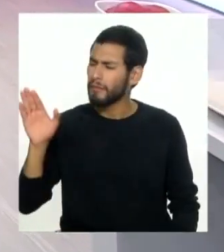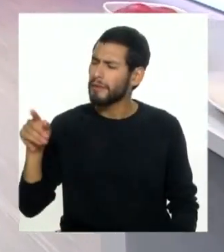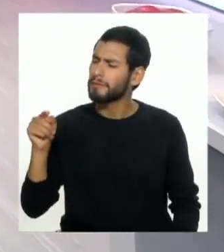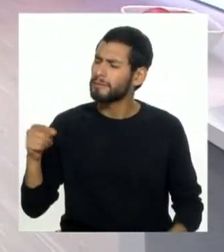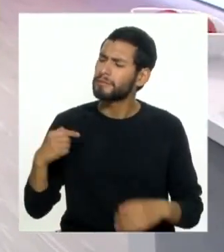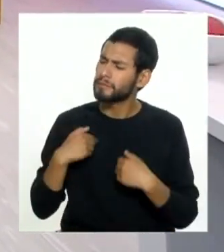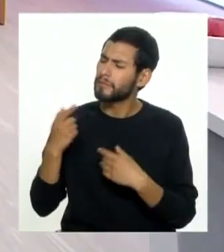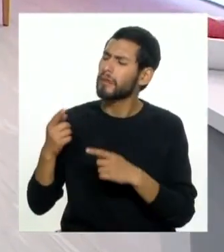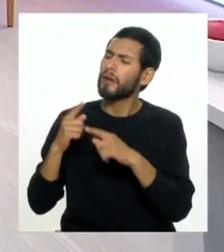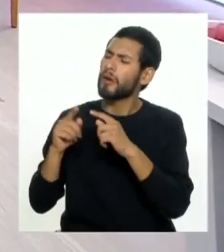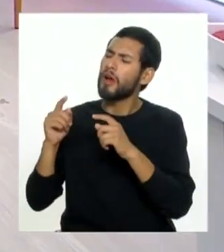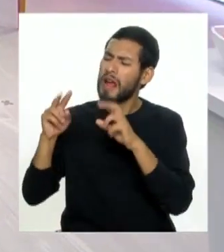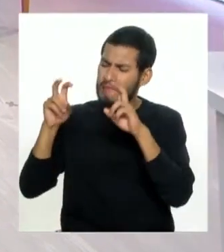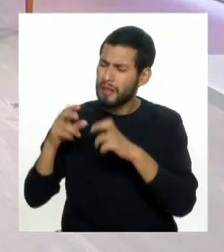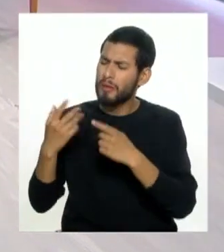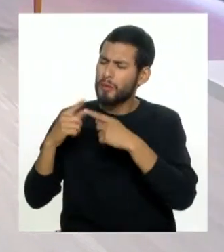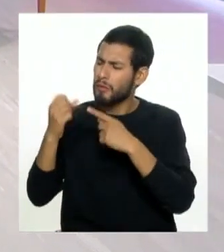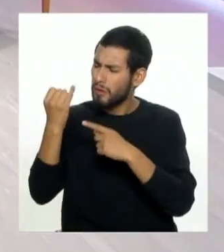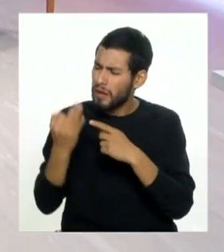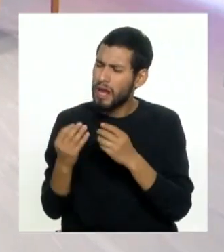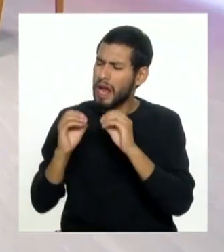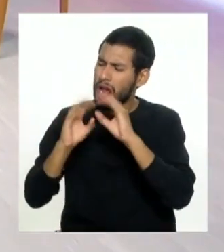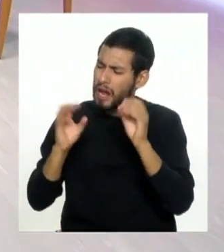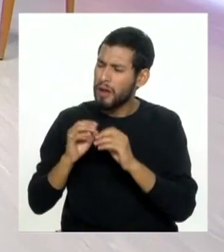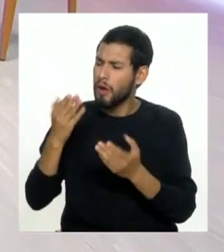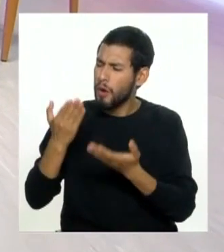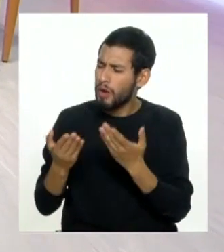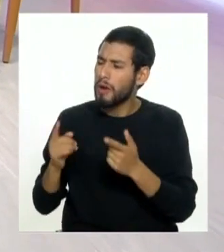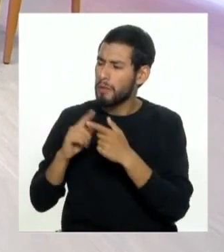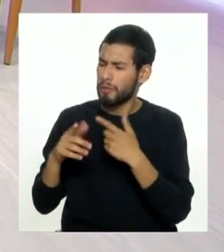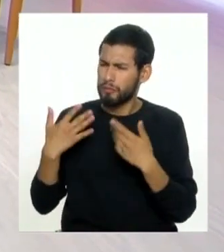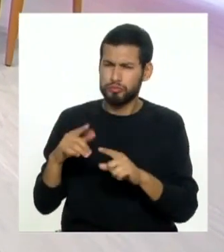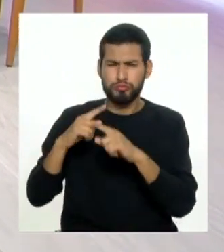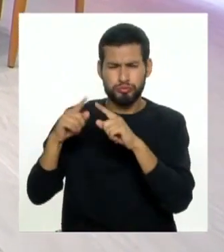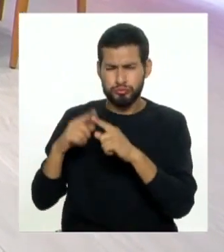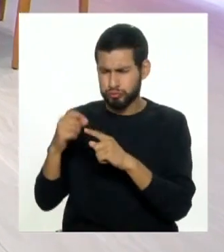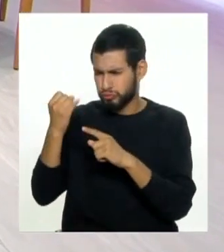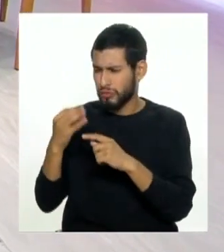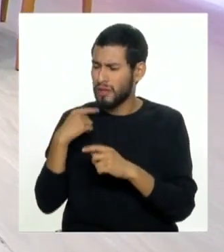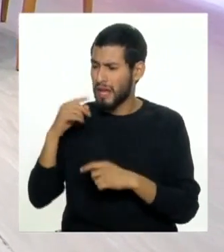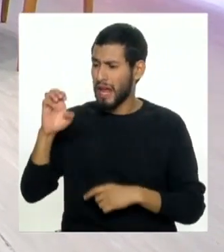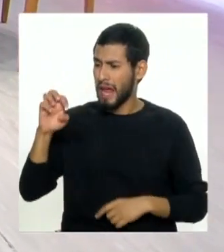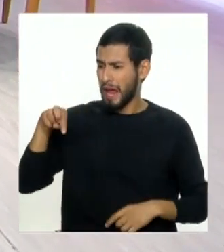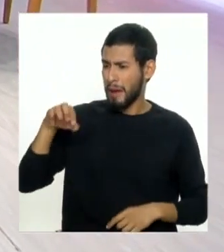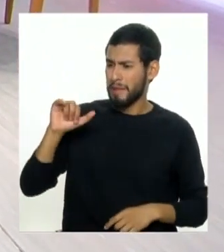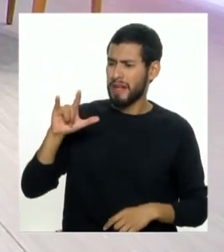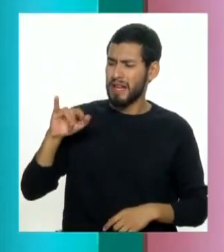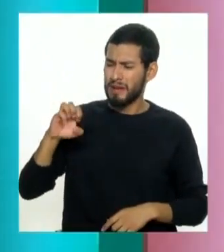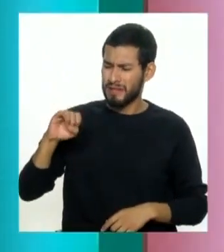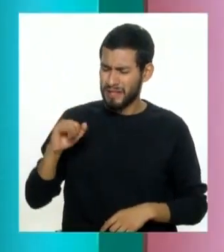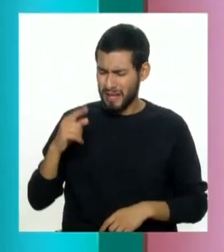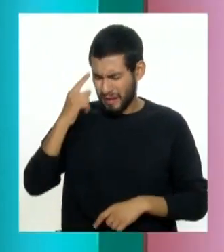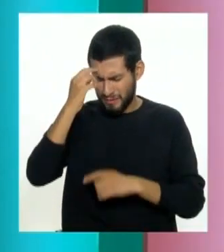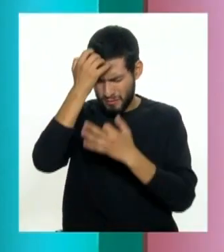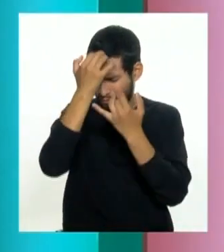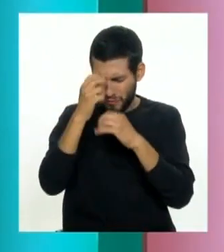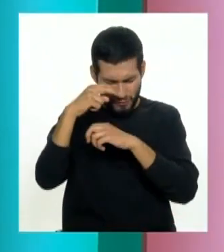para aclarar cosas, pero a su vez también es muy amplio, porque hablar de epilepsia no es hablar solamente